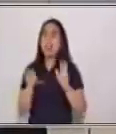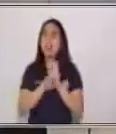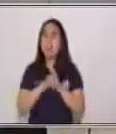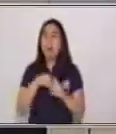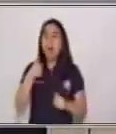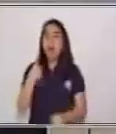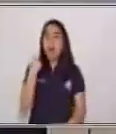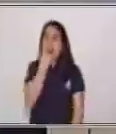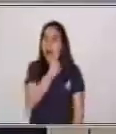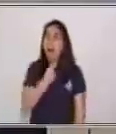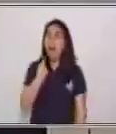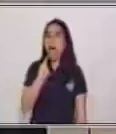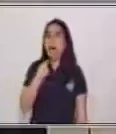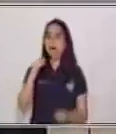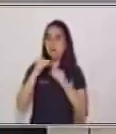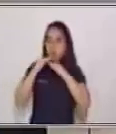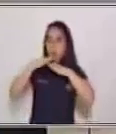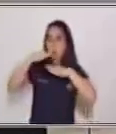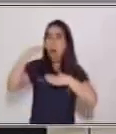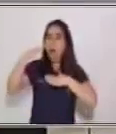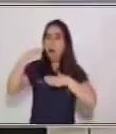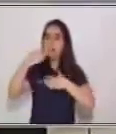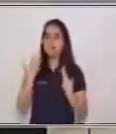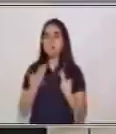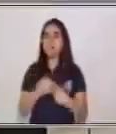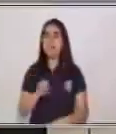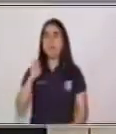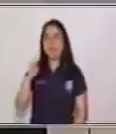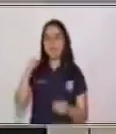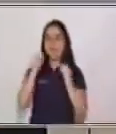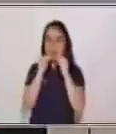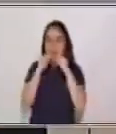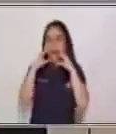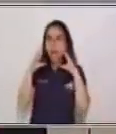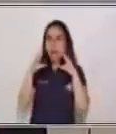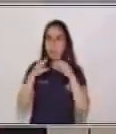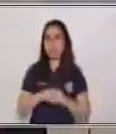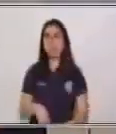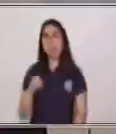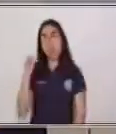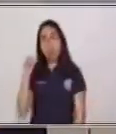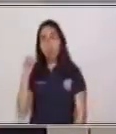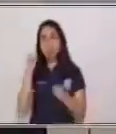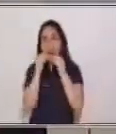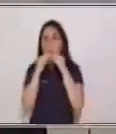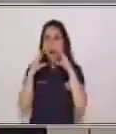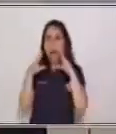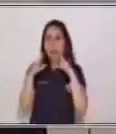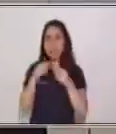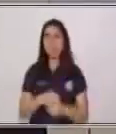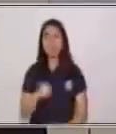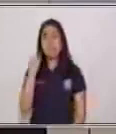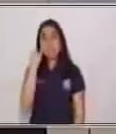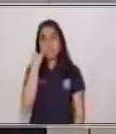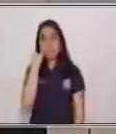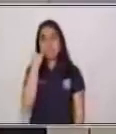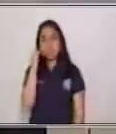O, vocales abiertas, y U, vocales cerradas. Ahora que hemos recordado esto,